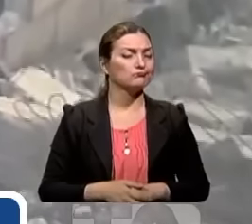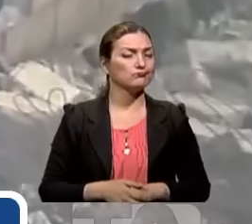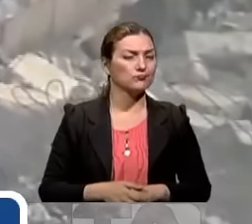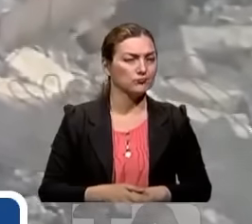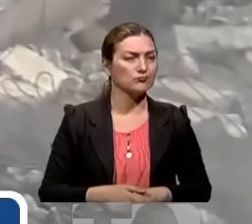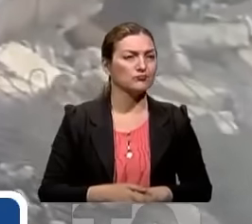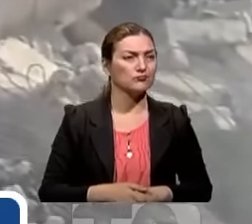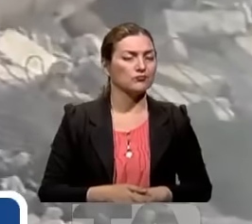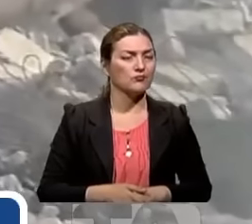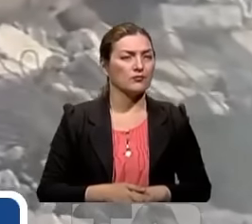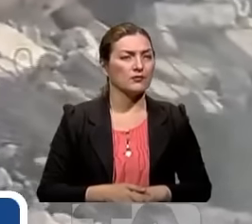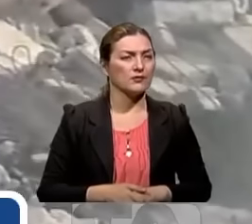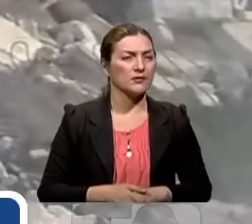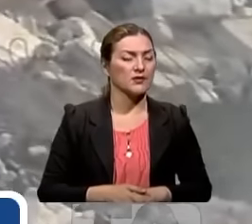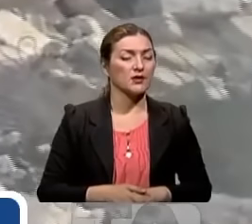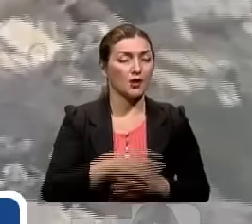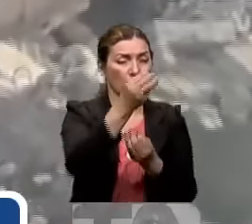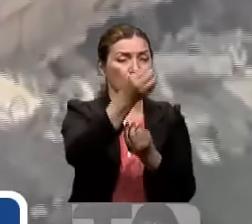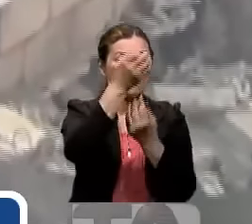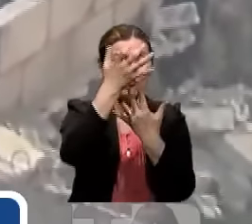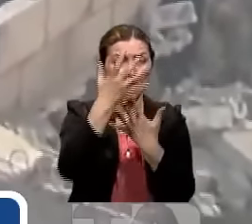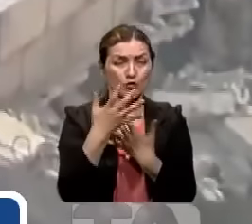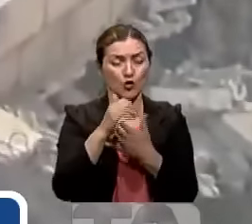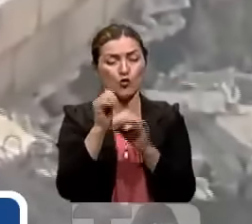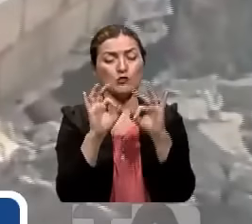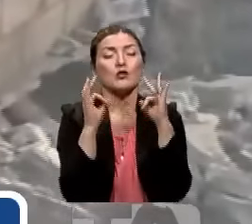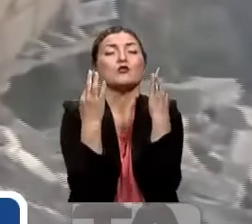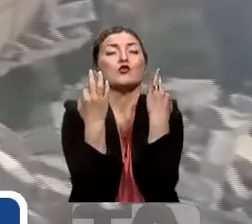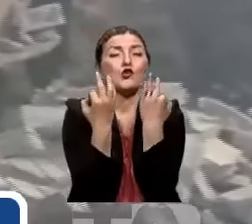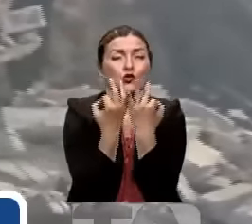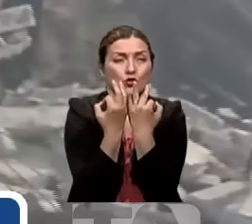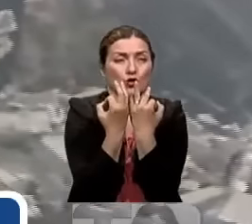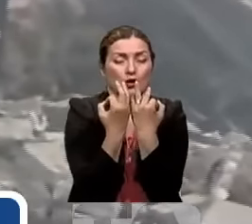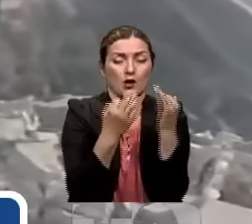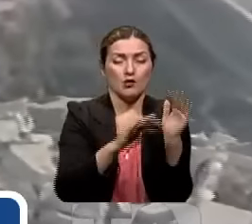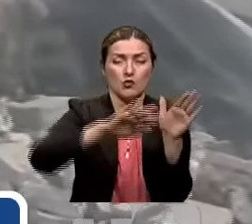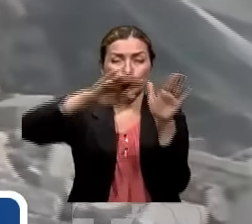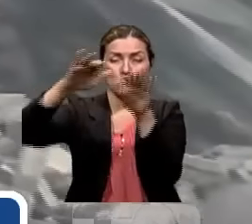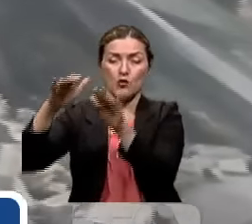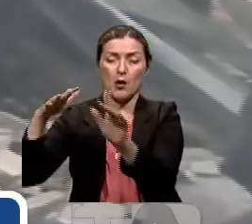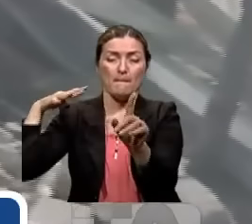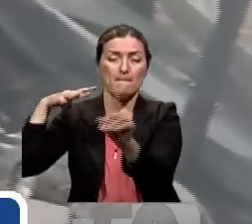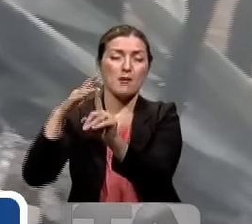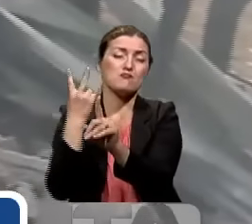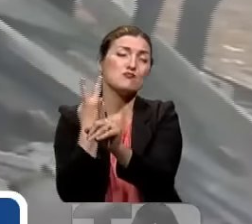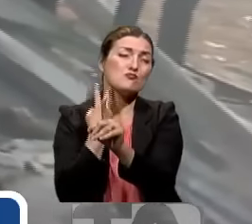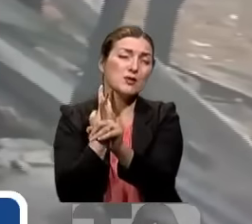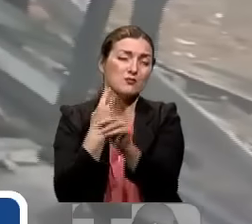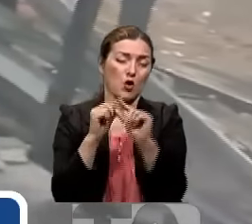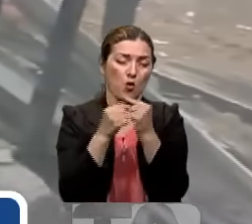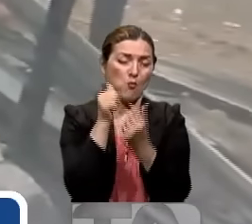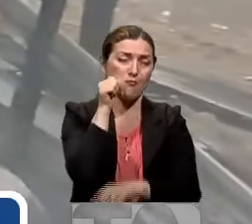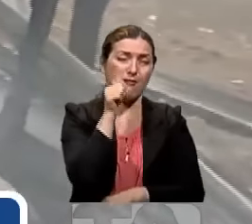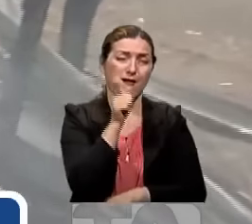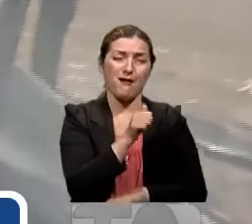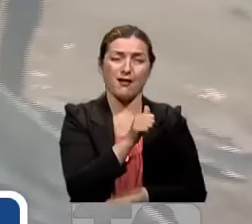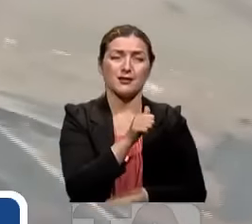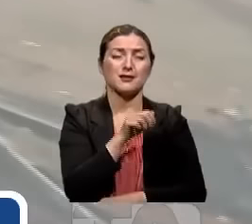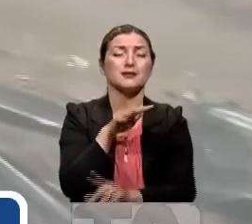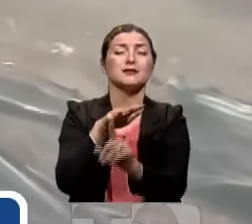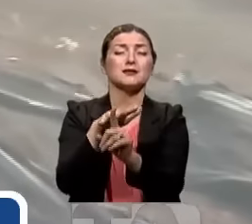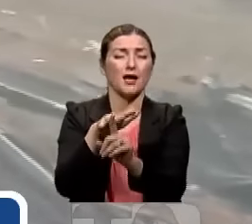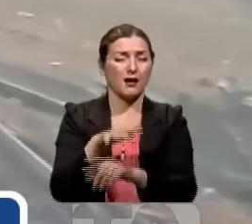también información extraoficial indica de que otra familia en este cerro habría sido afectada por estos delincuentes. Incluso se habla